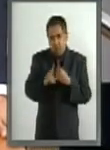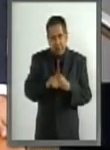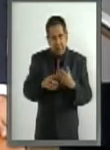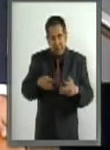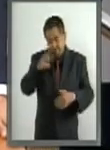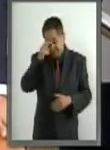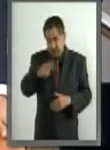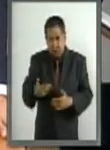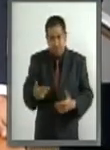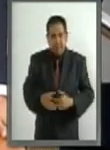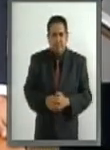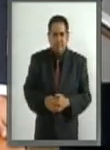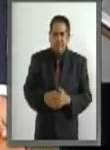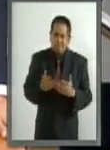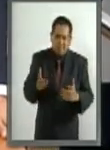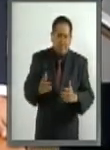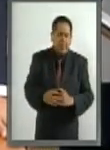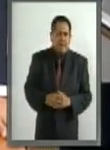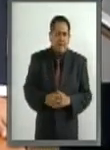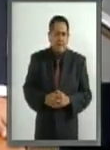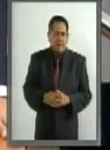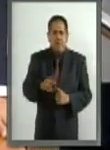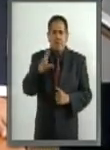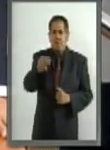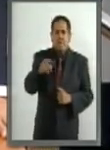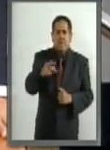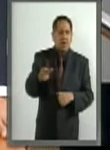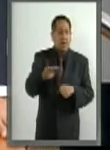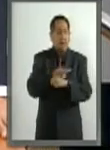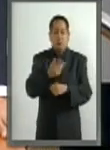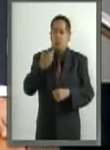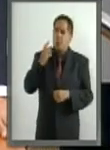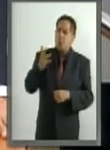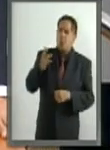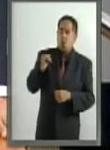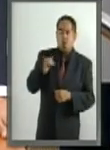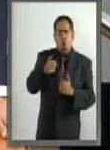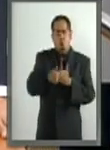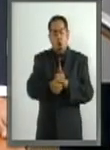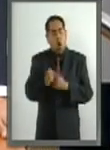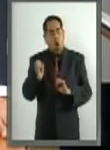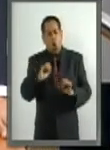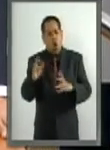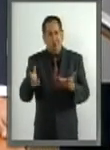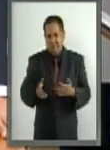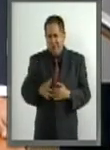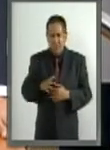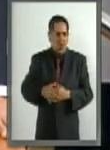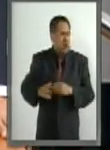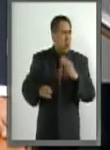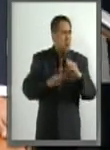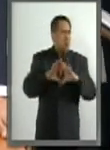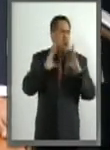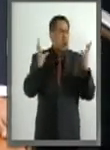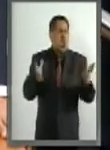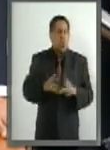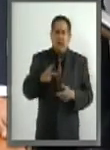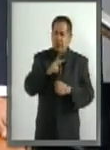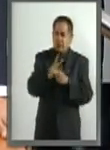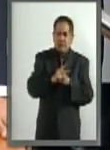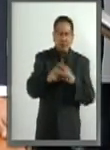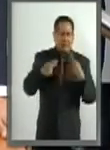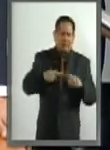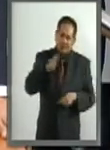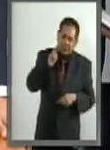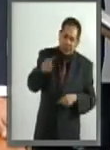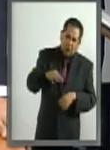a nuestro país. Entonces, no nieguen lo que pasó el 4 de junio. porque todo el mundo y todo el país